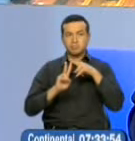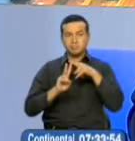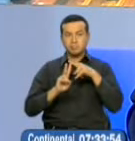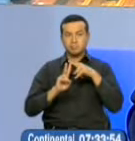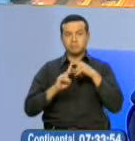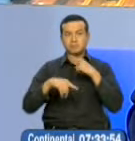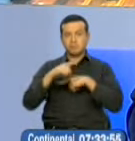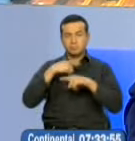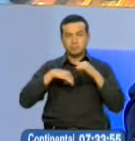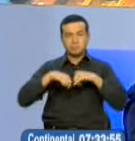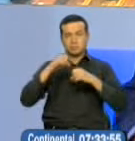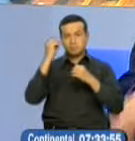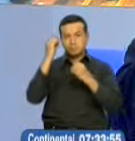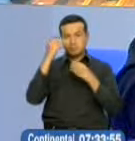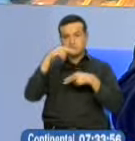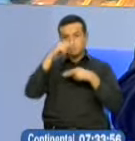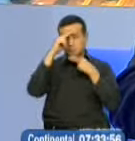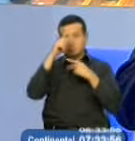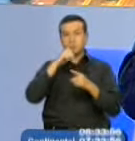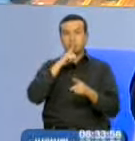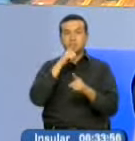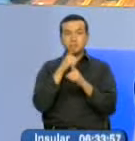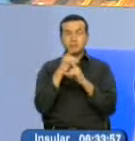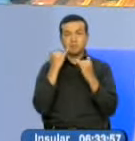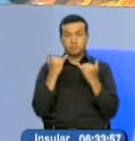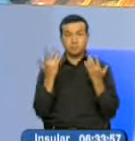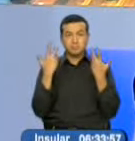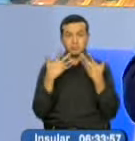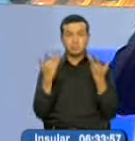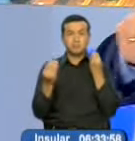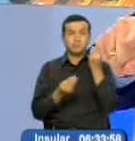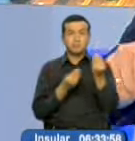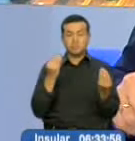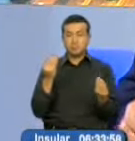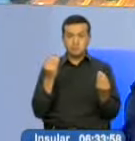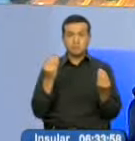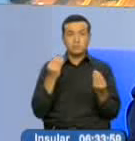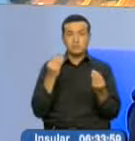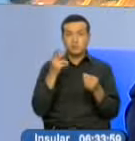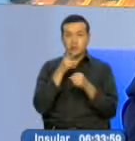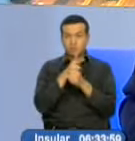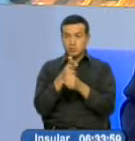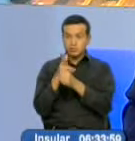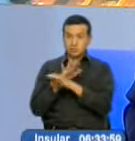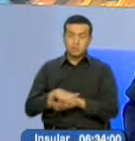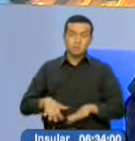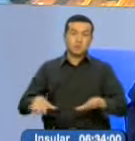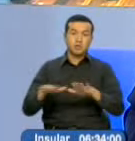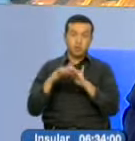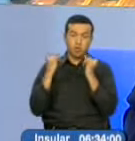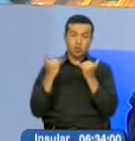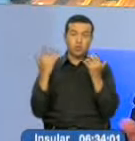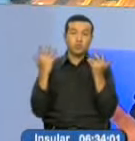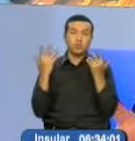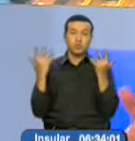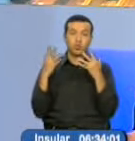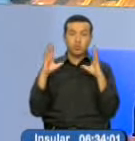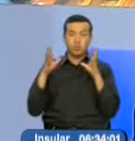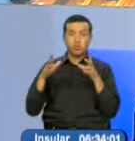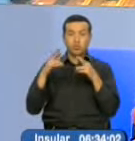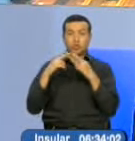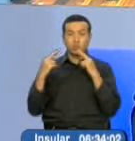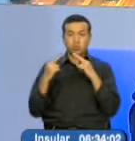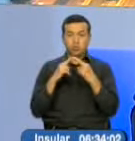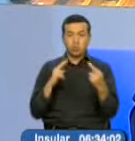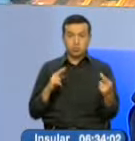que venimos con más información y noticias. Y, por cierto, tengo entendido que vamos también a tener cobertura de lo que va a suceder el día de hoy en el